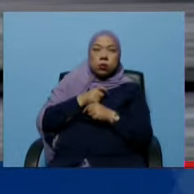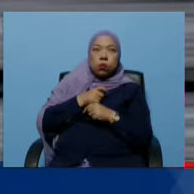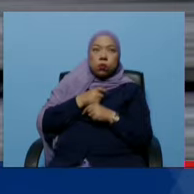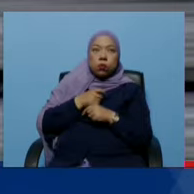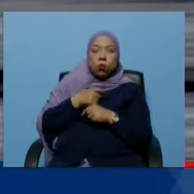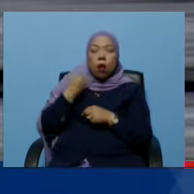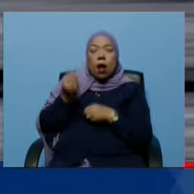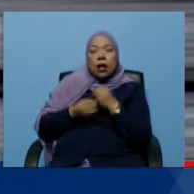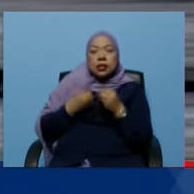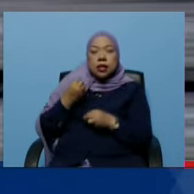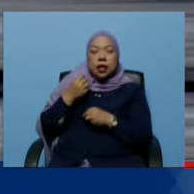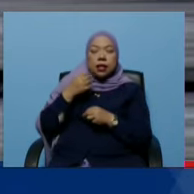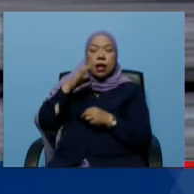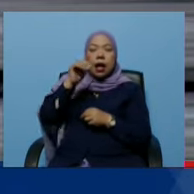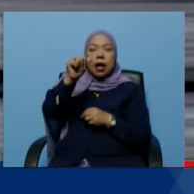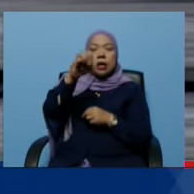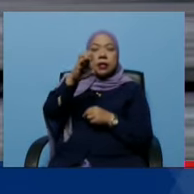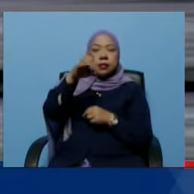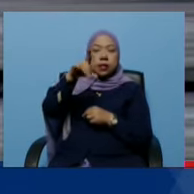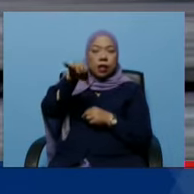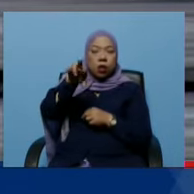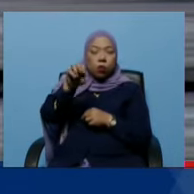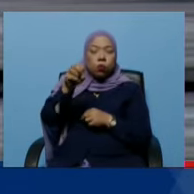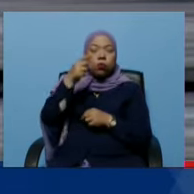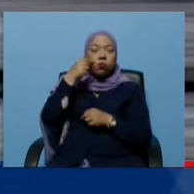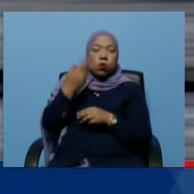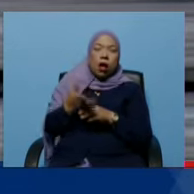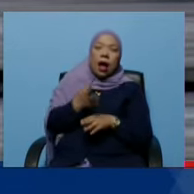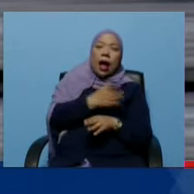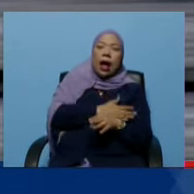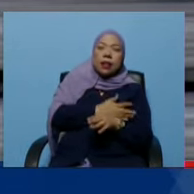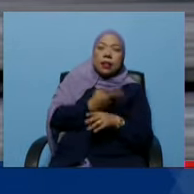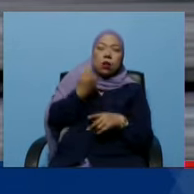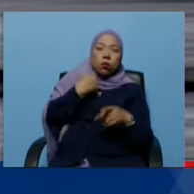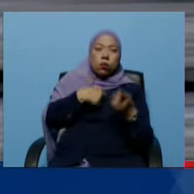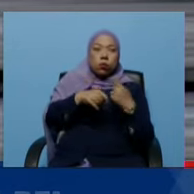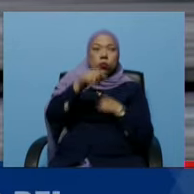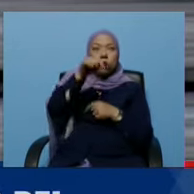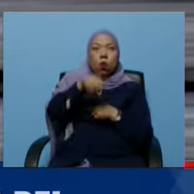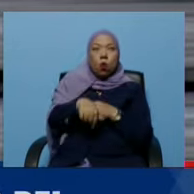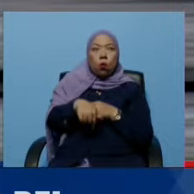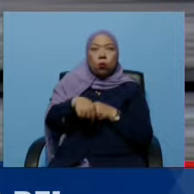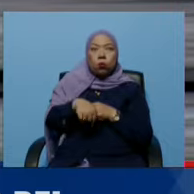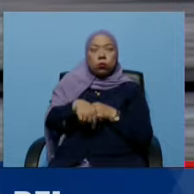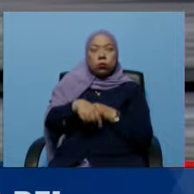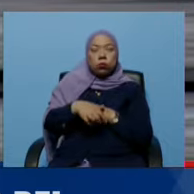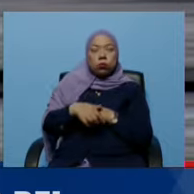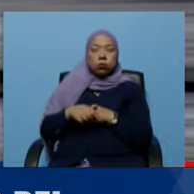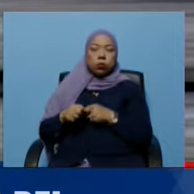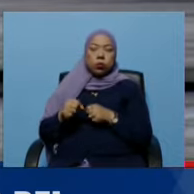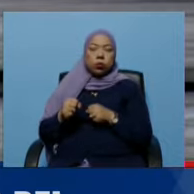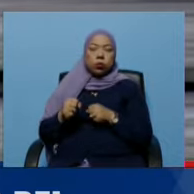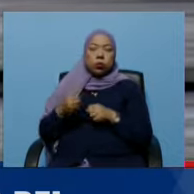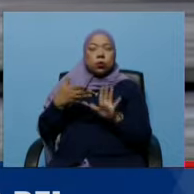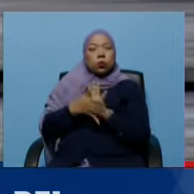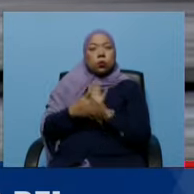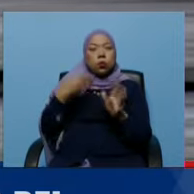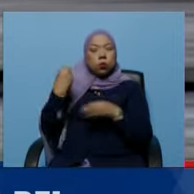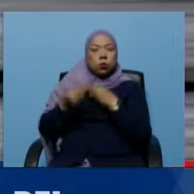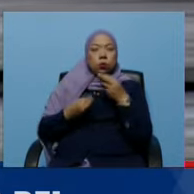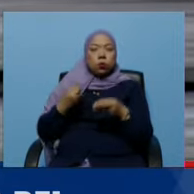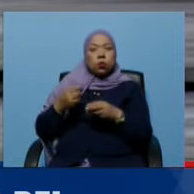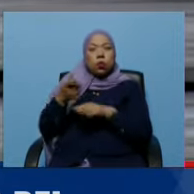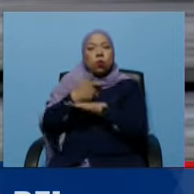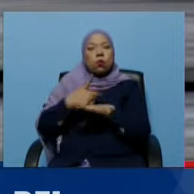para hacer acero, en este caso es la dolomita, que anteriormente se importaba. Hoy en día, en una alianza que se hizo con